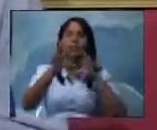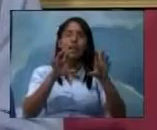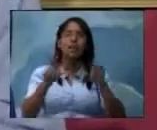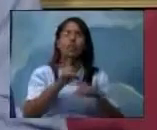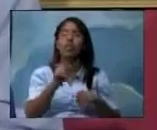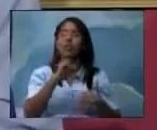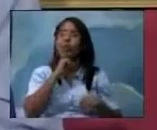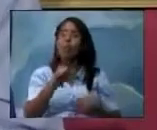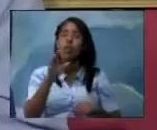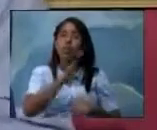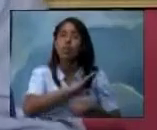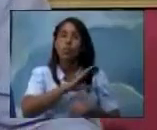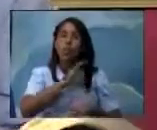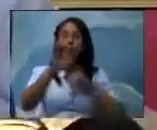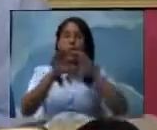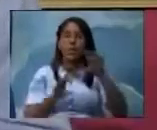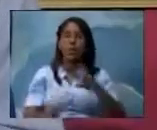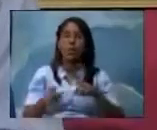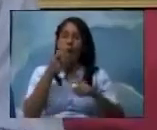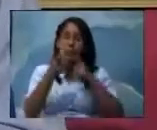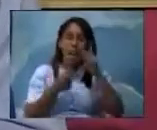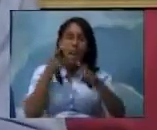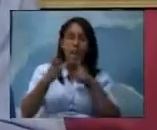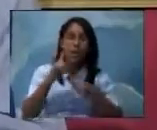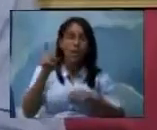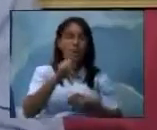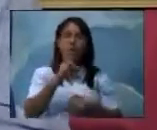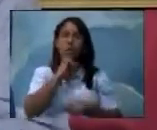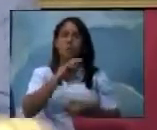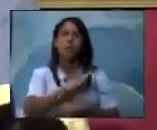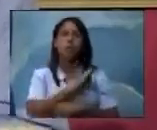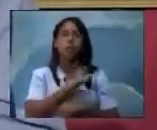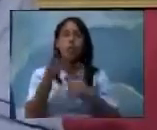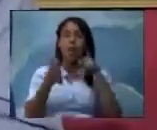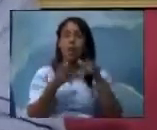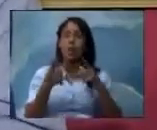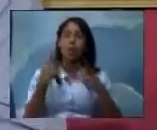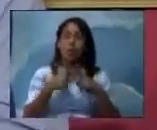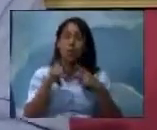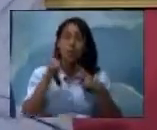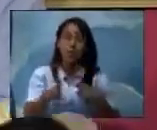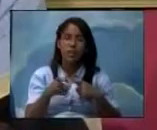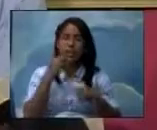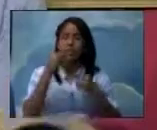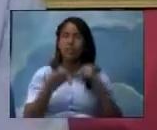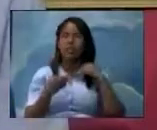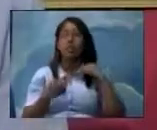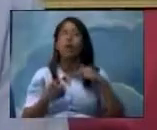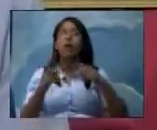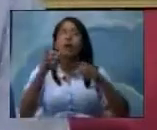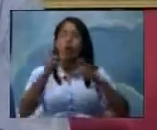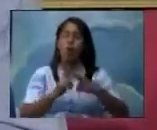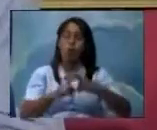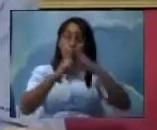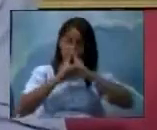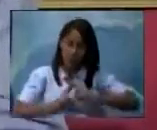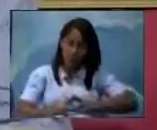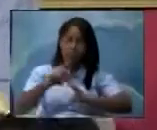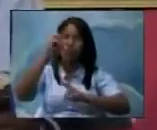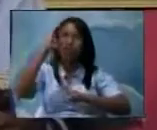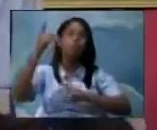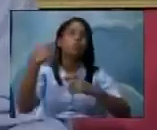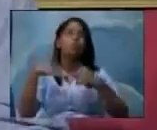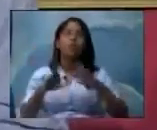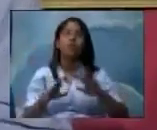nación que no era su nación, en una lengua que no era la de él. Pero ahí Daniel estaba honrando a su Dios. Por